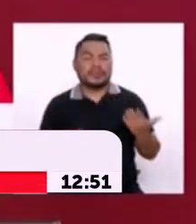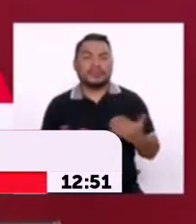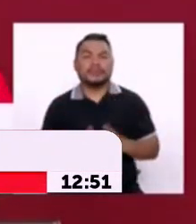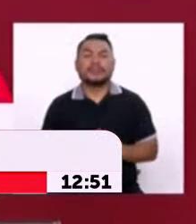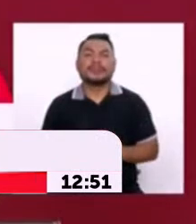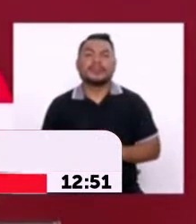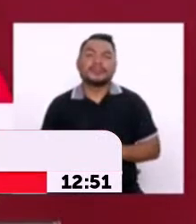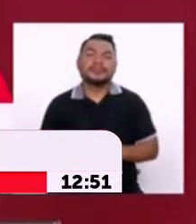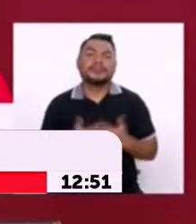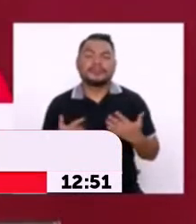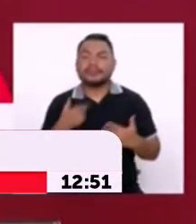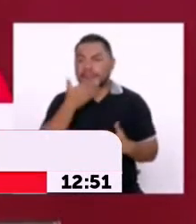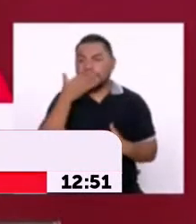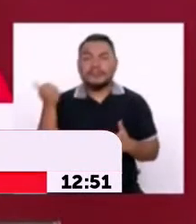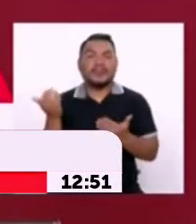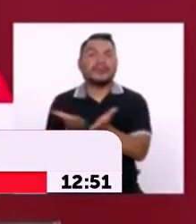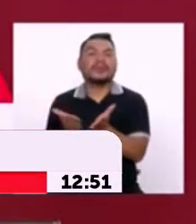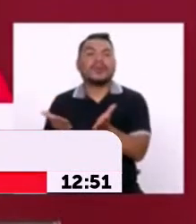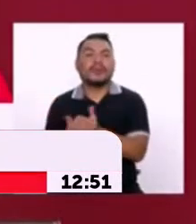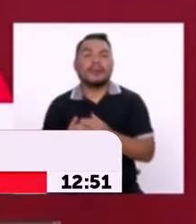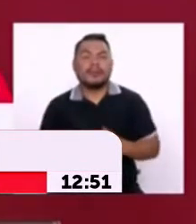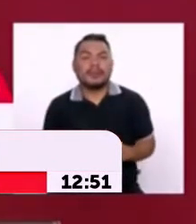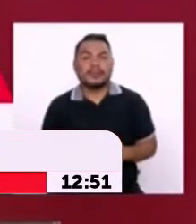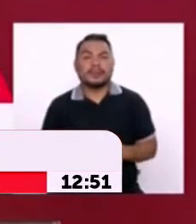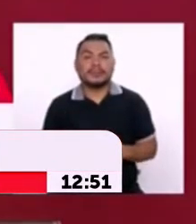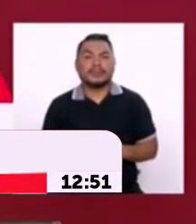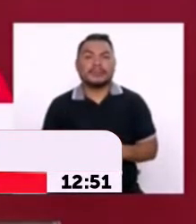infraestructura, en mejores colegios,